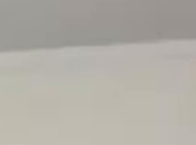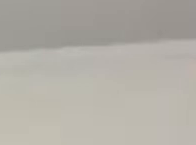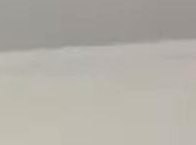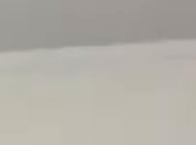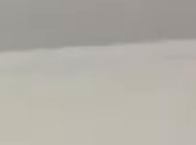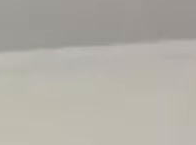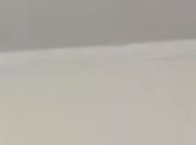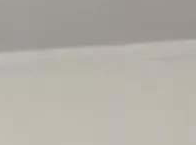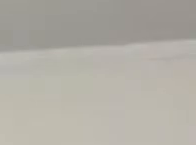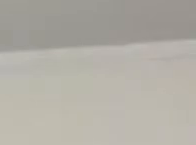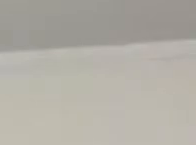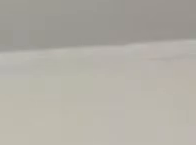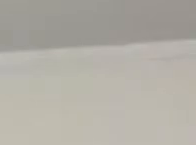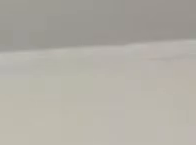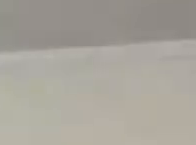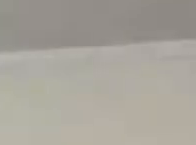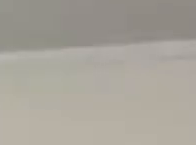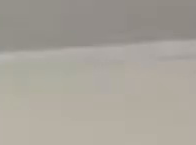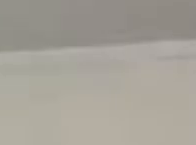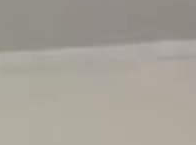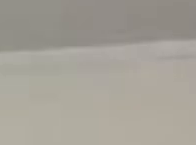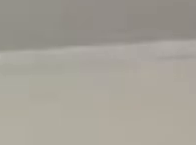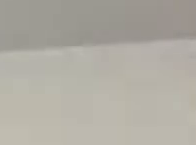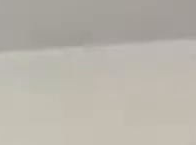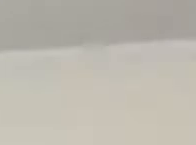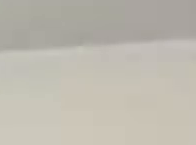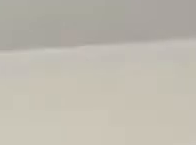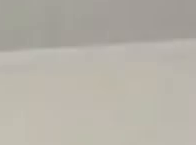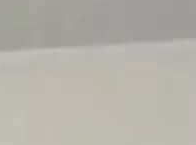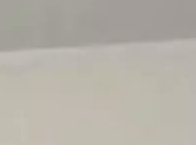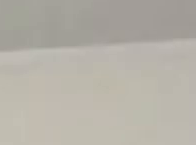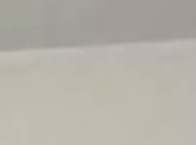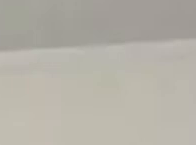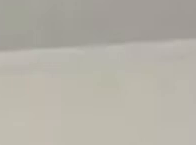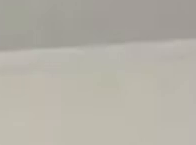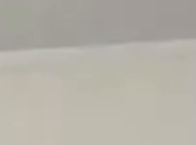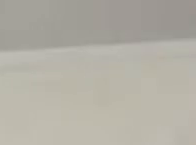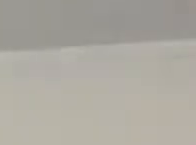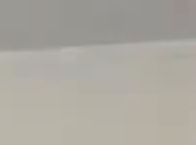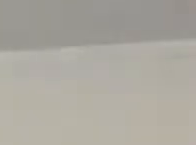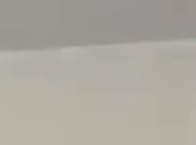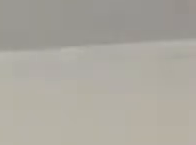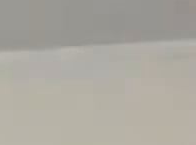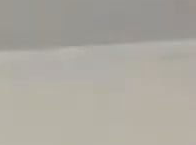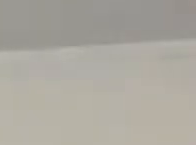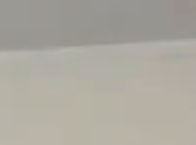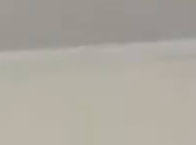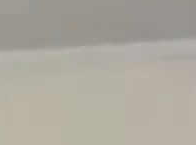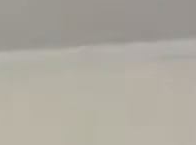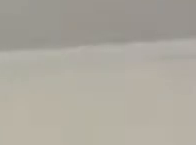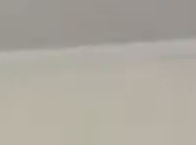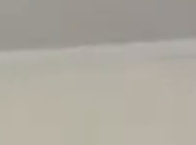encontrar. ¿Ya? Ya dentro de lo que queda en la semana, voy a enviarle unos